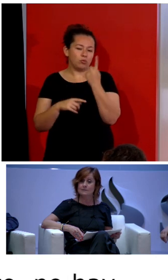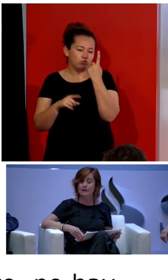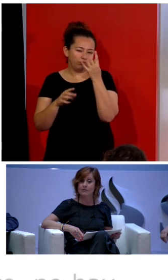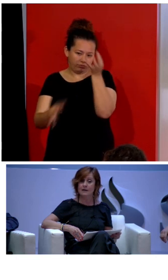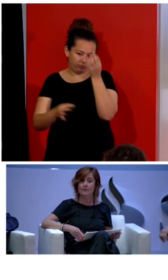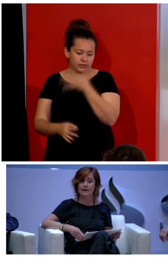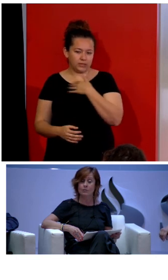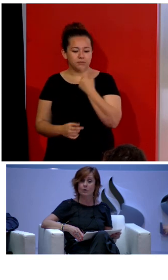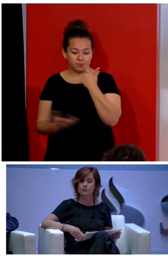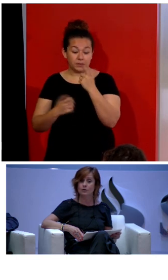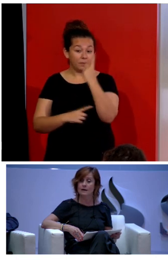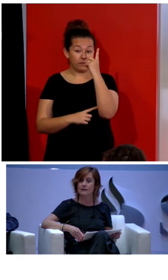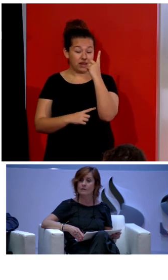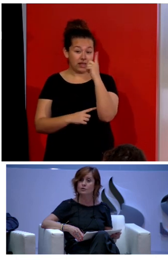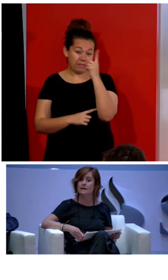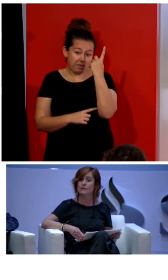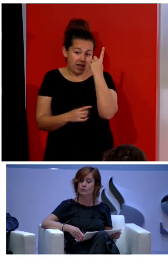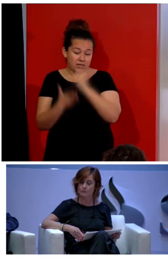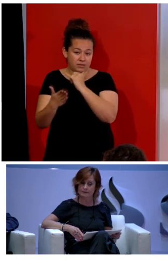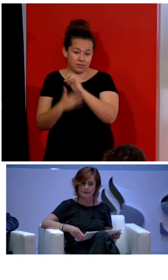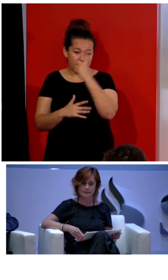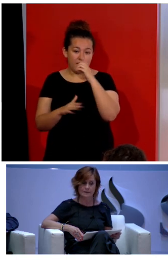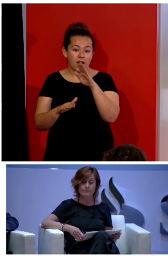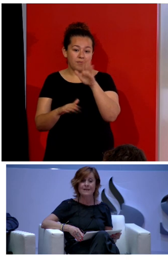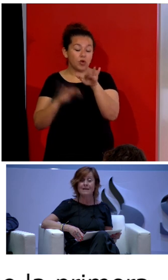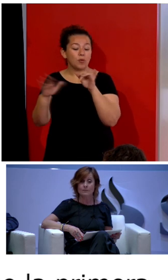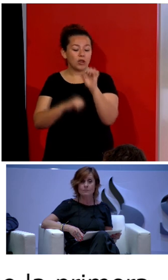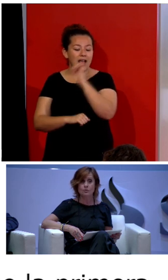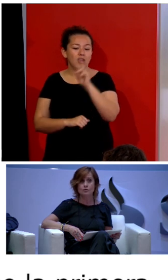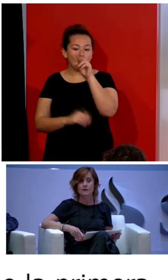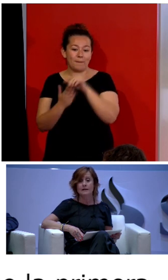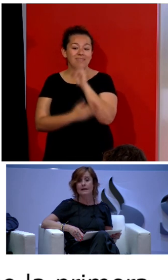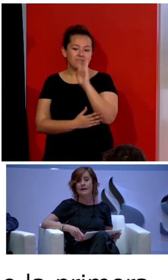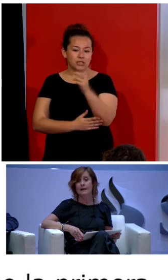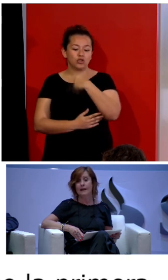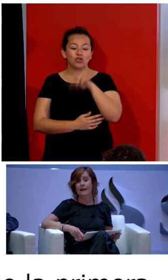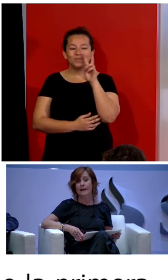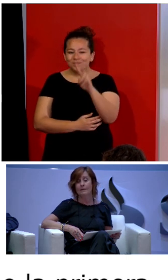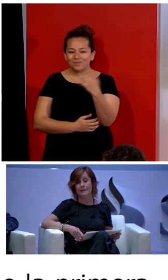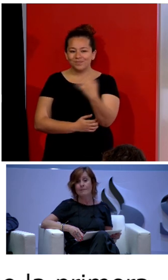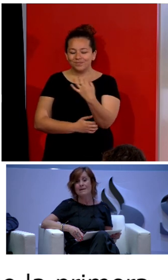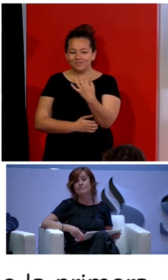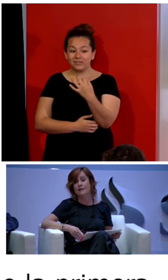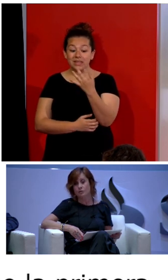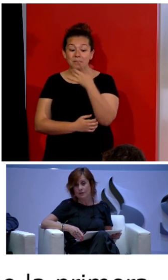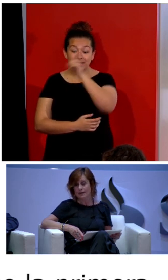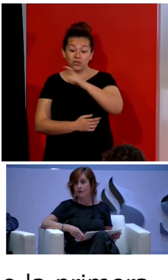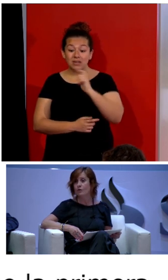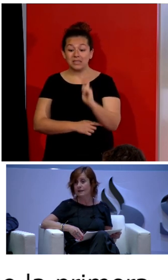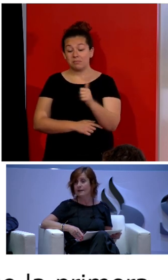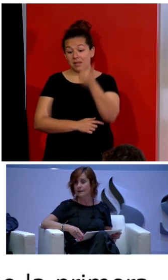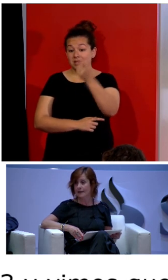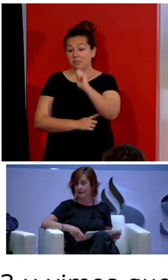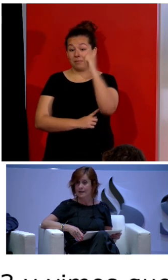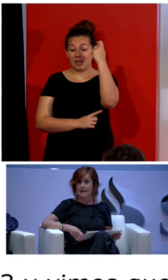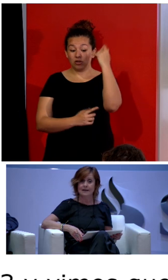primera experiencia, la primera convocatoria, la hicimos en el año 2003 y vimos que quien más méritos tenía con